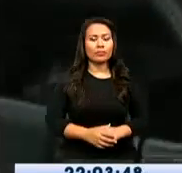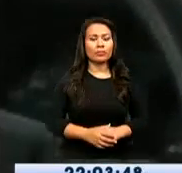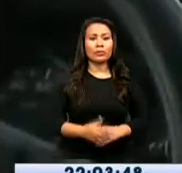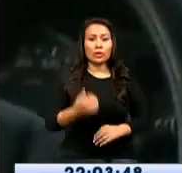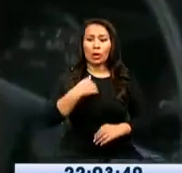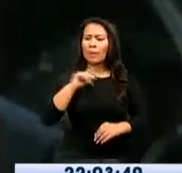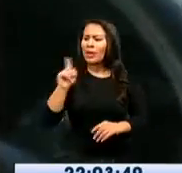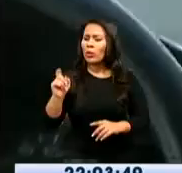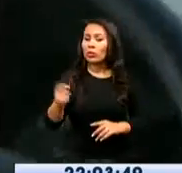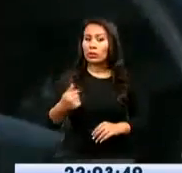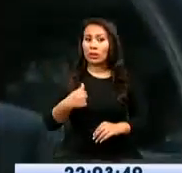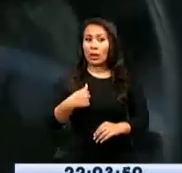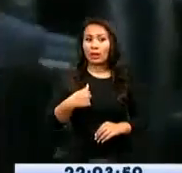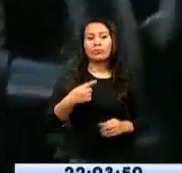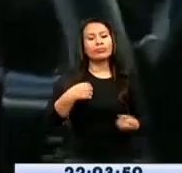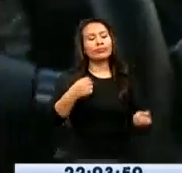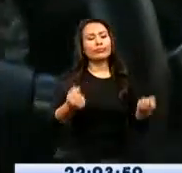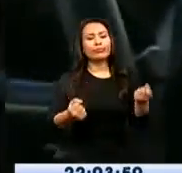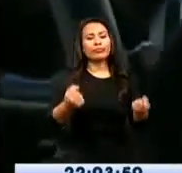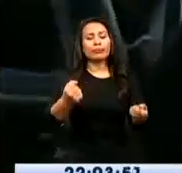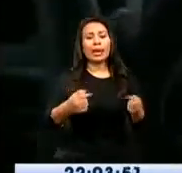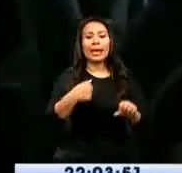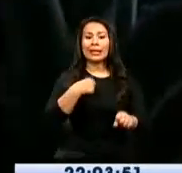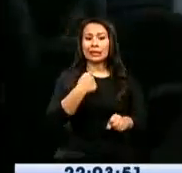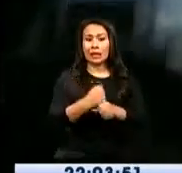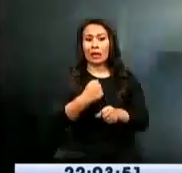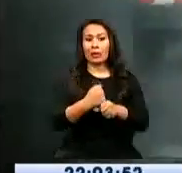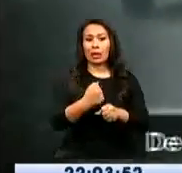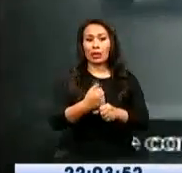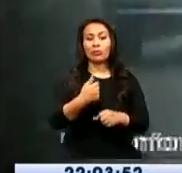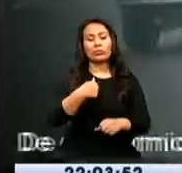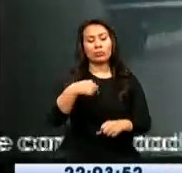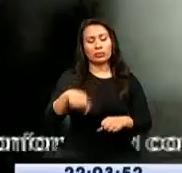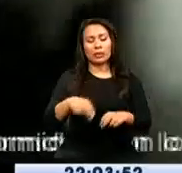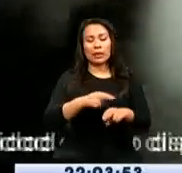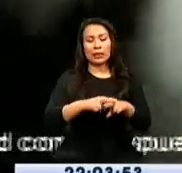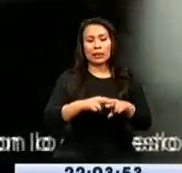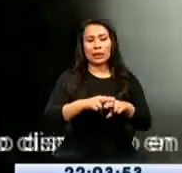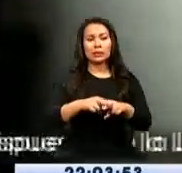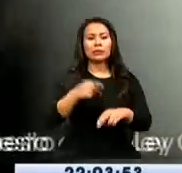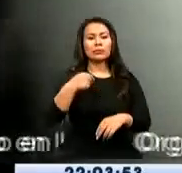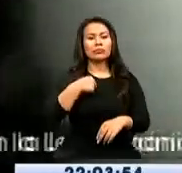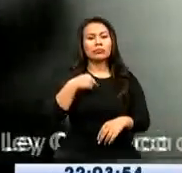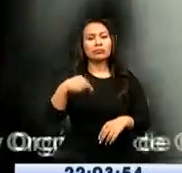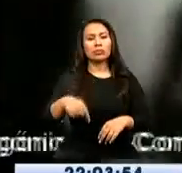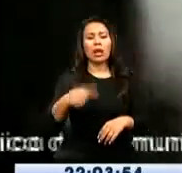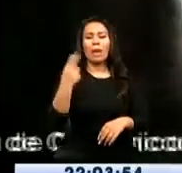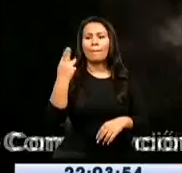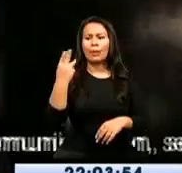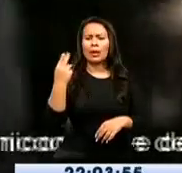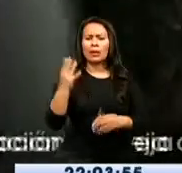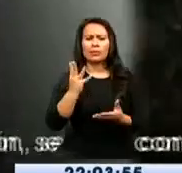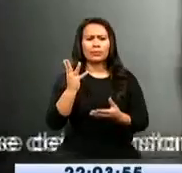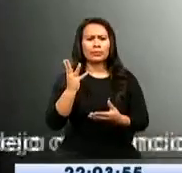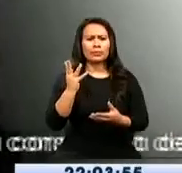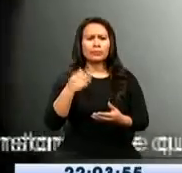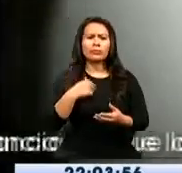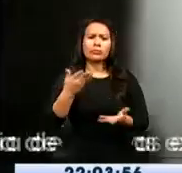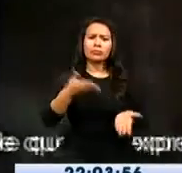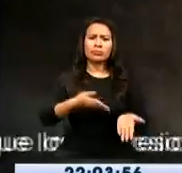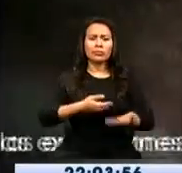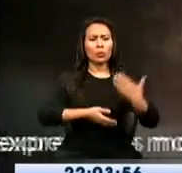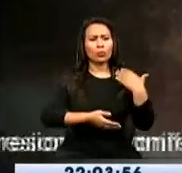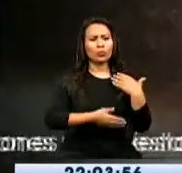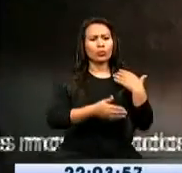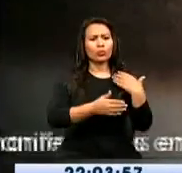llevo porque me estaba yendo a un velorio con... Aún no supera el pánico que le sembró una pareja de esposos que iba con un bebé